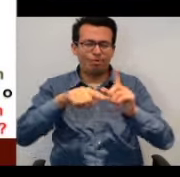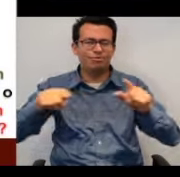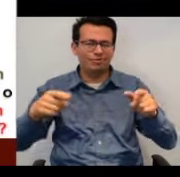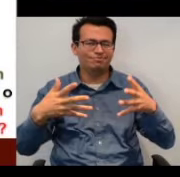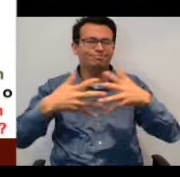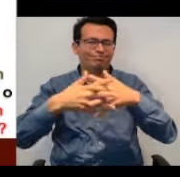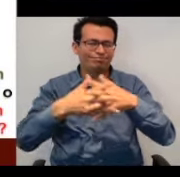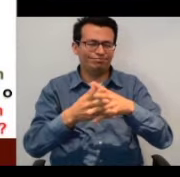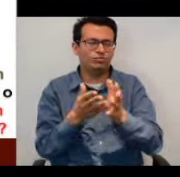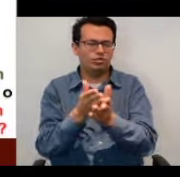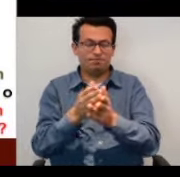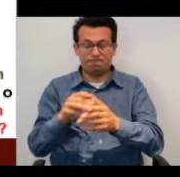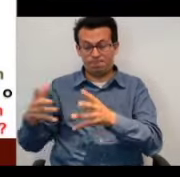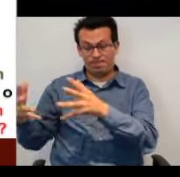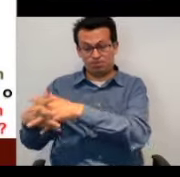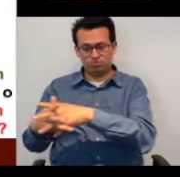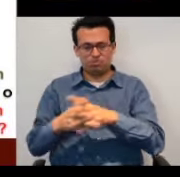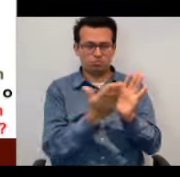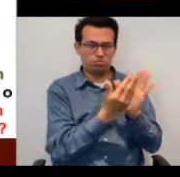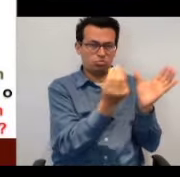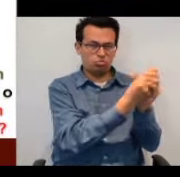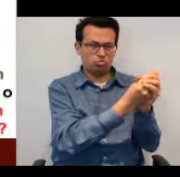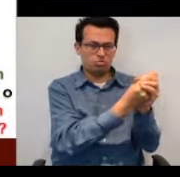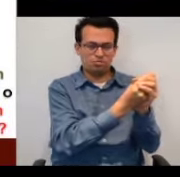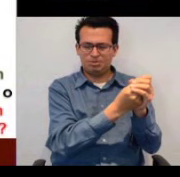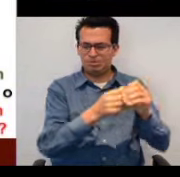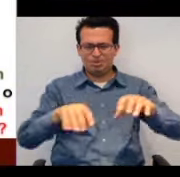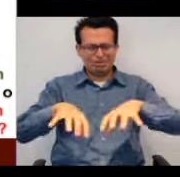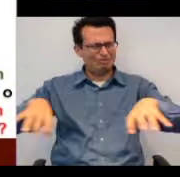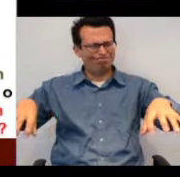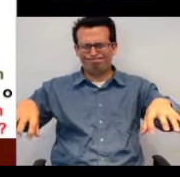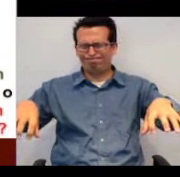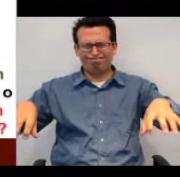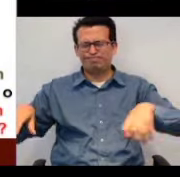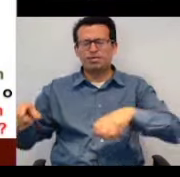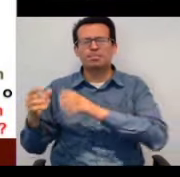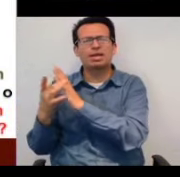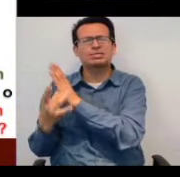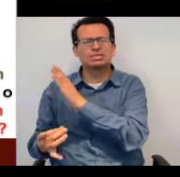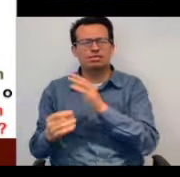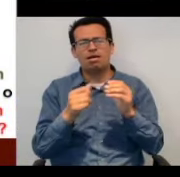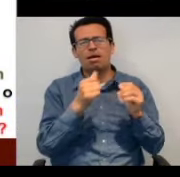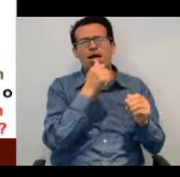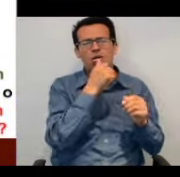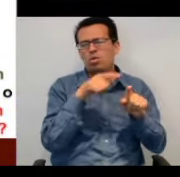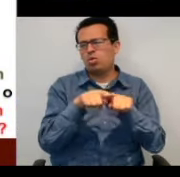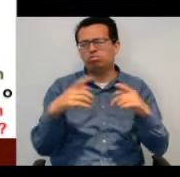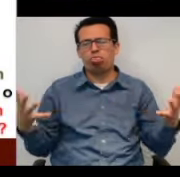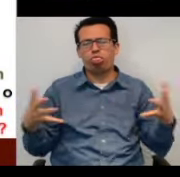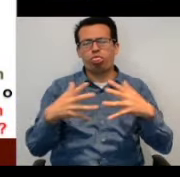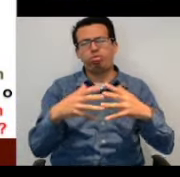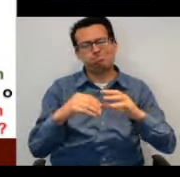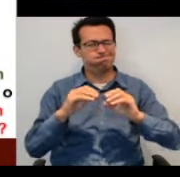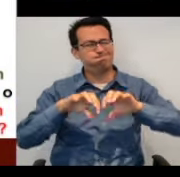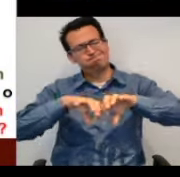es hoy en día como mezclar el agua y el aceite. La integración queda en el paradigma anterior. La educación